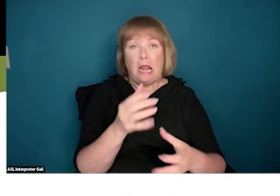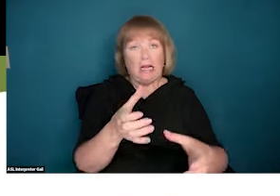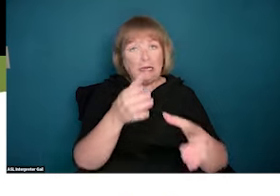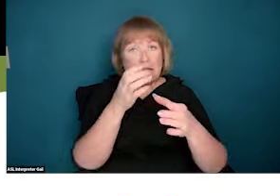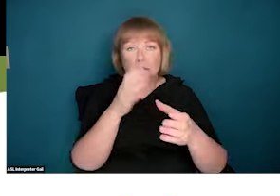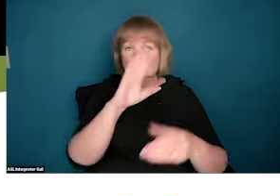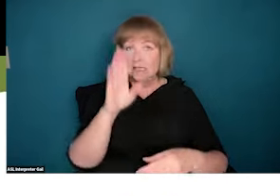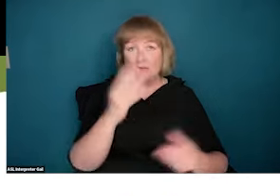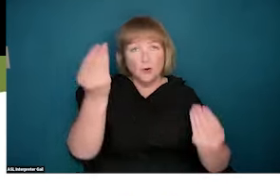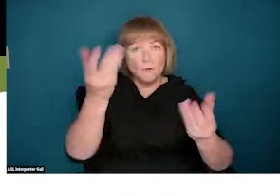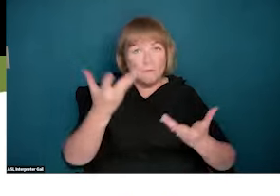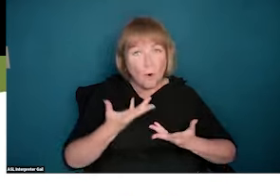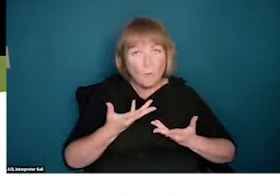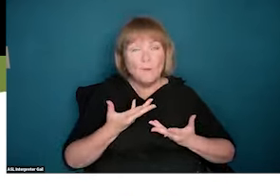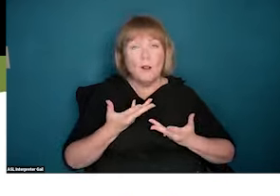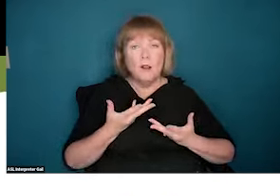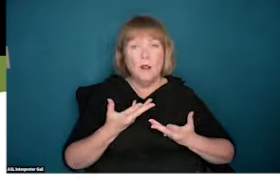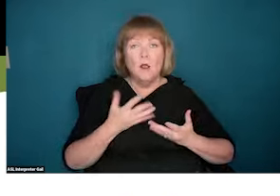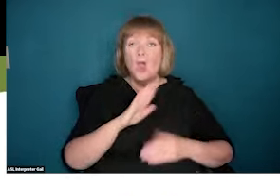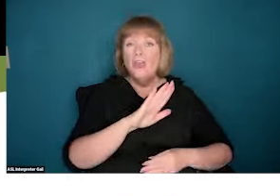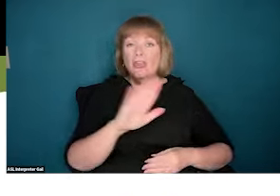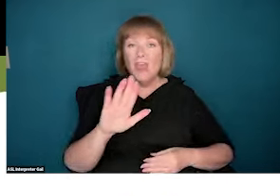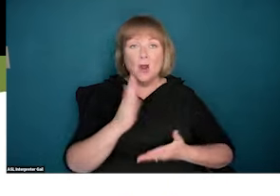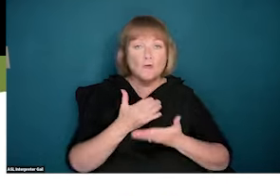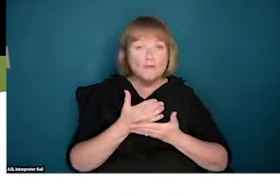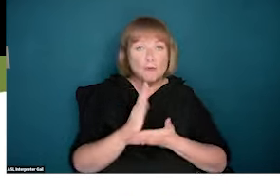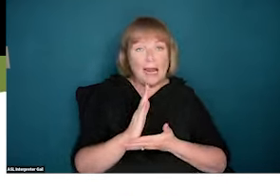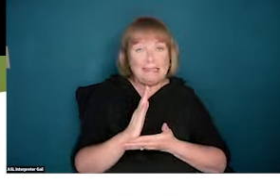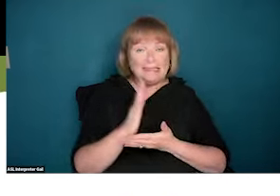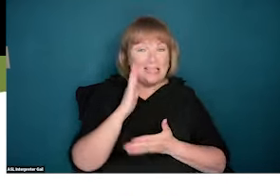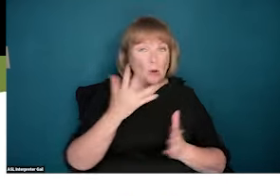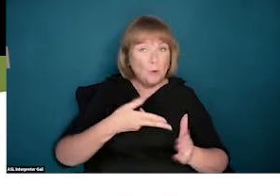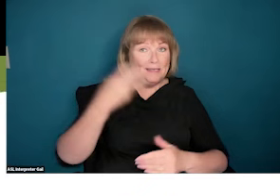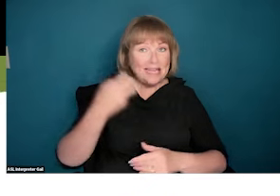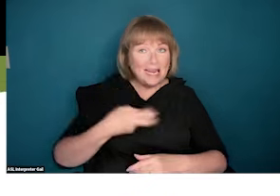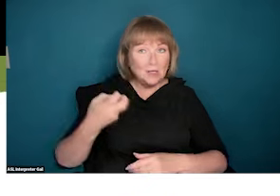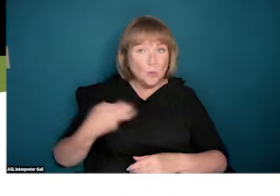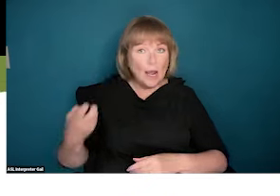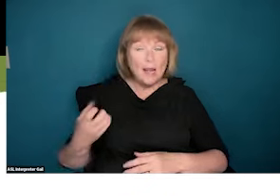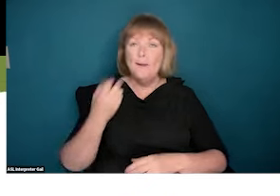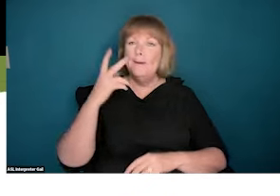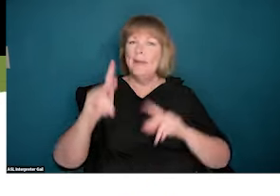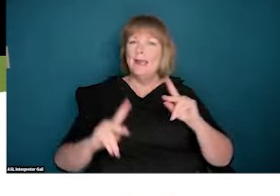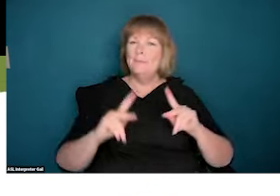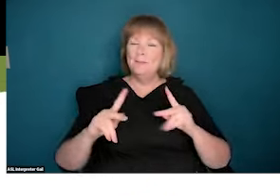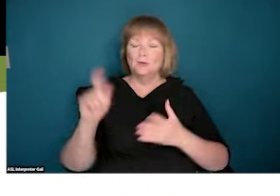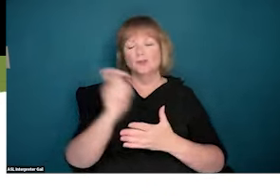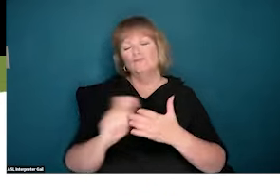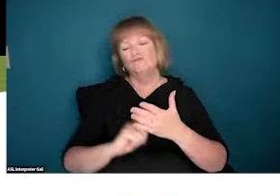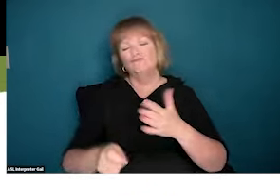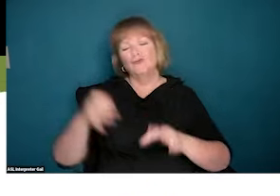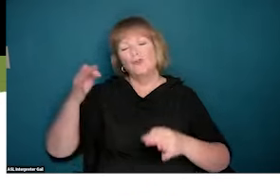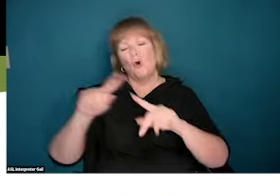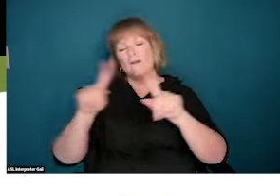hemos hablado previamente. Ellos tampoco están informados con respecto a los derechos del que pide y